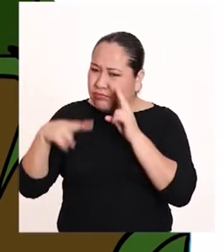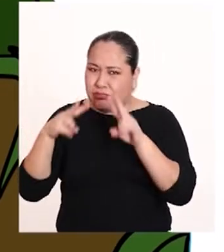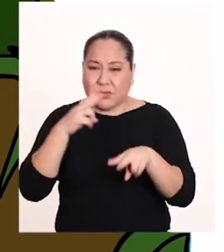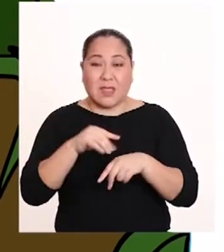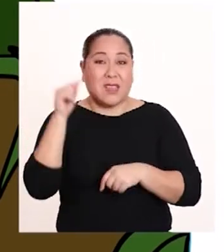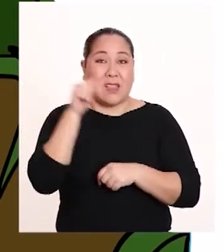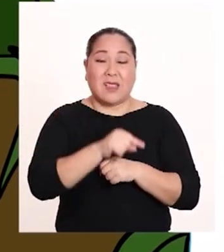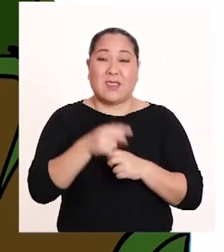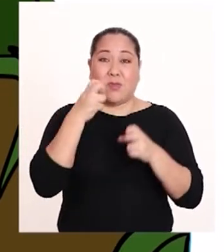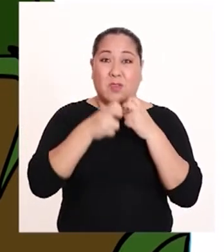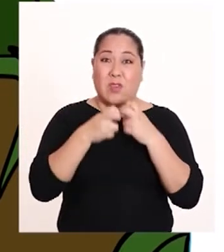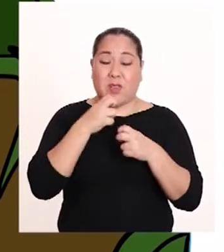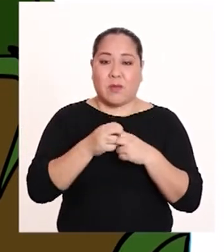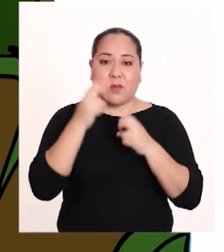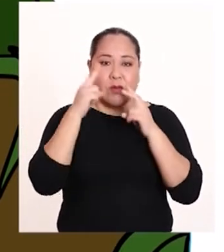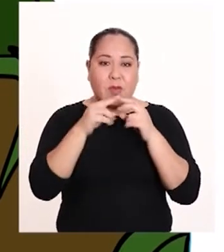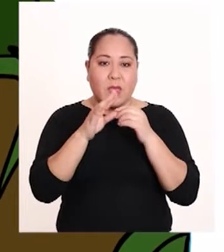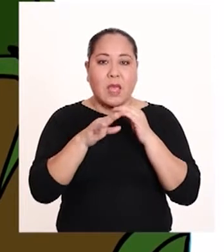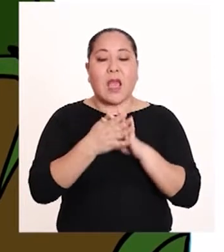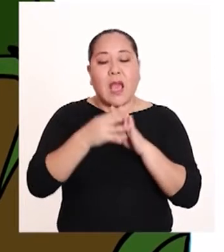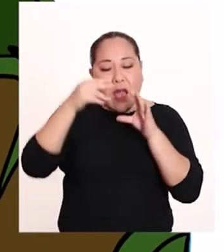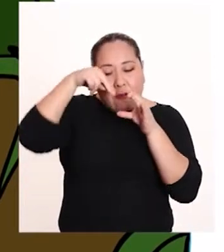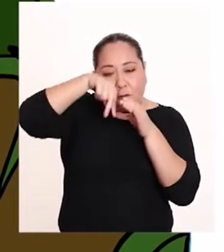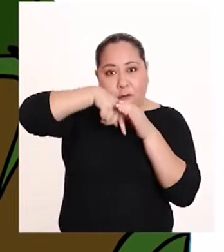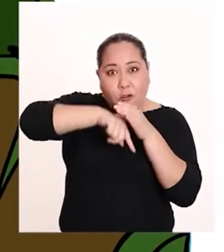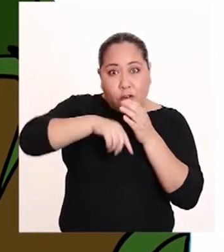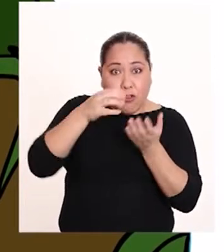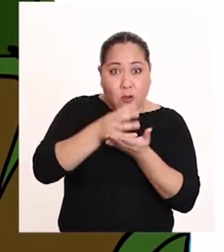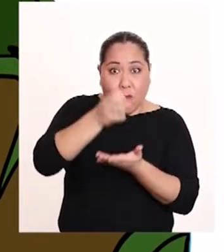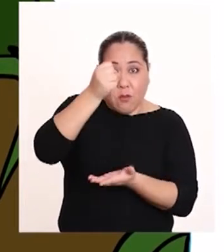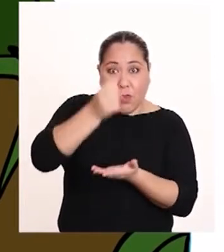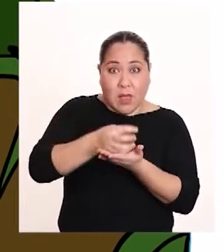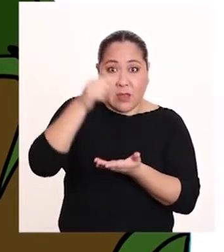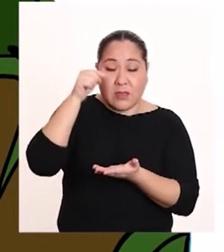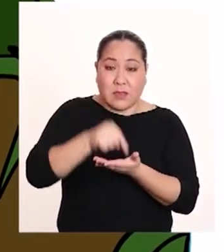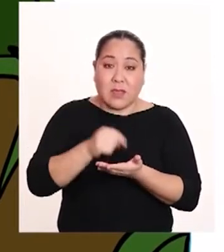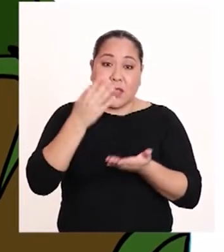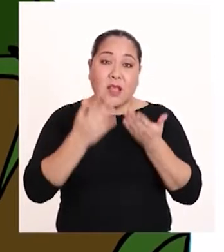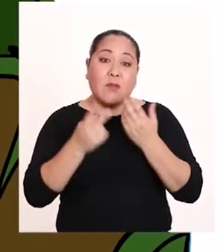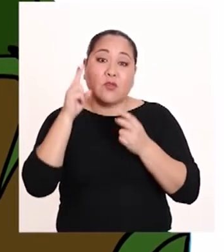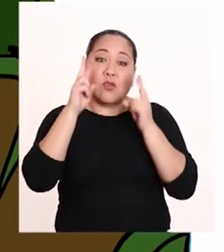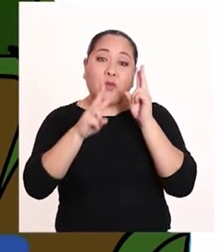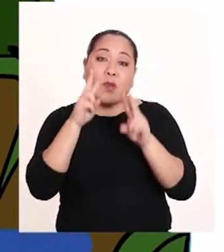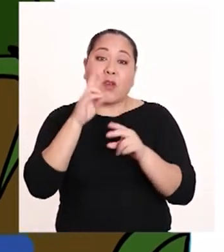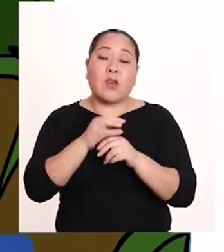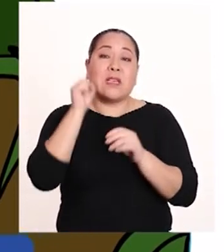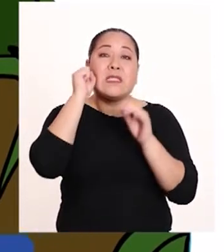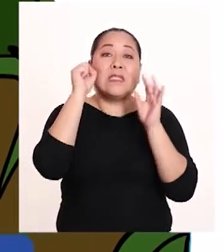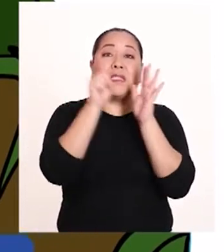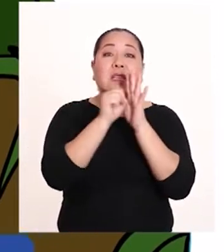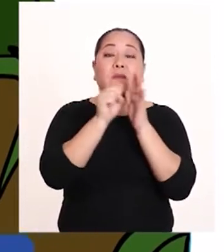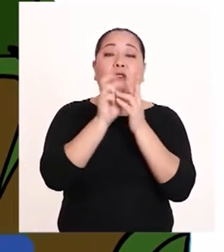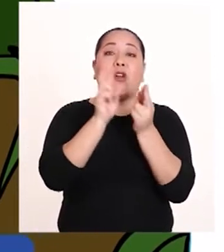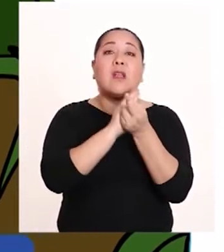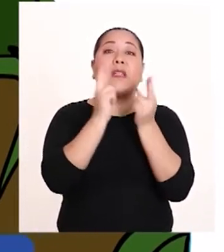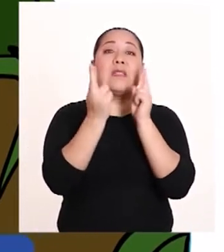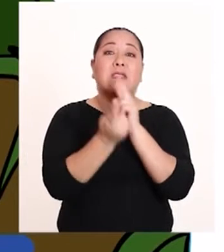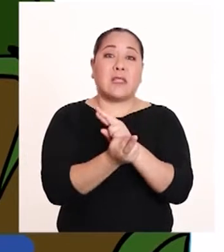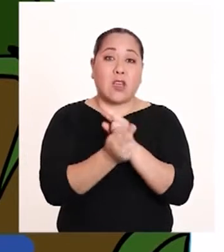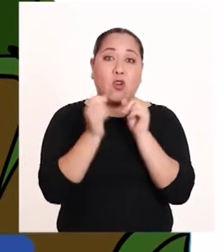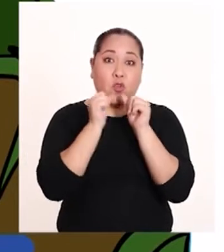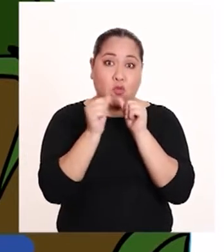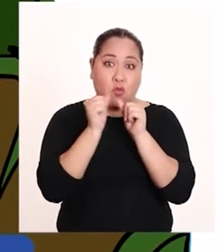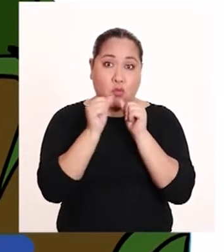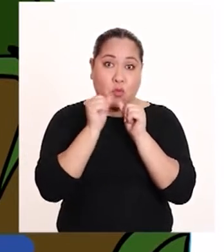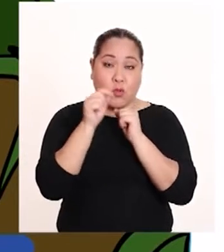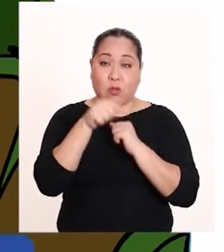situación, si observan el fondo de un recipiente de plástico, es probable que vean un símbolo de reciclar